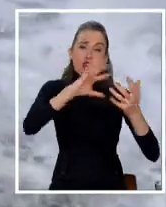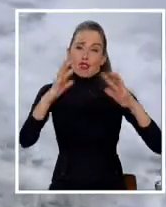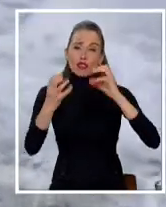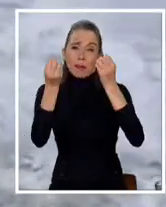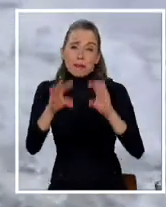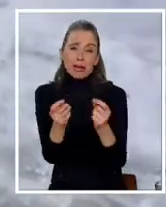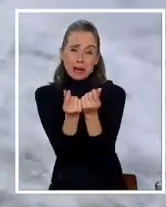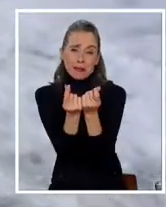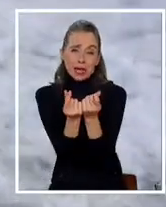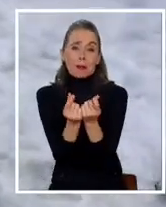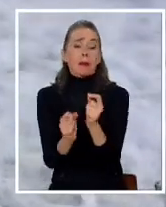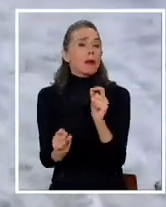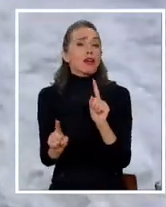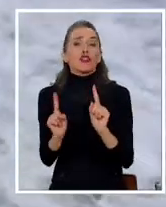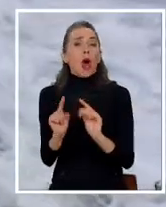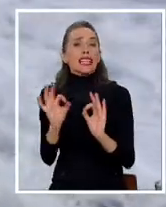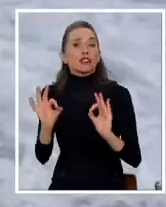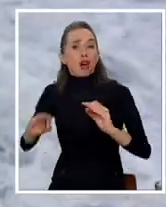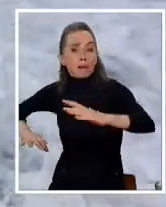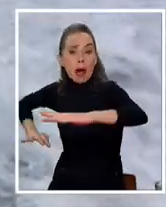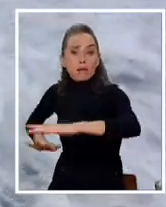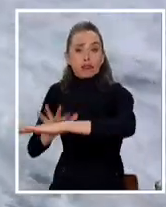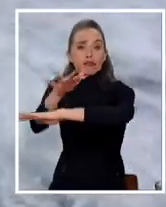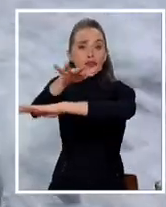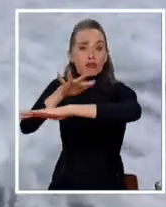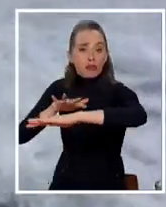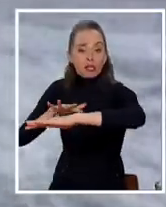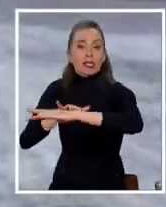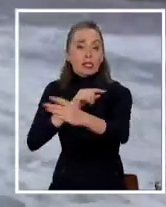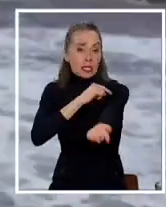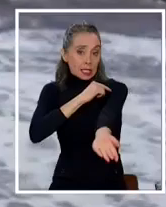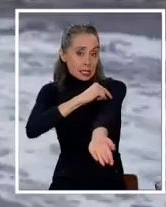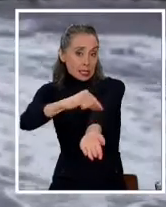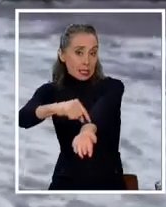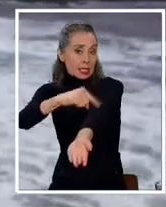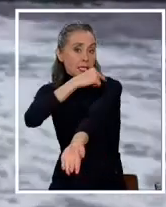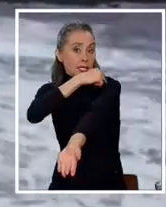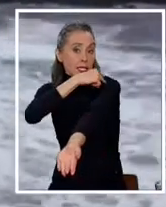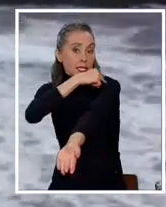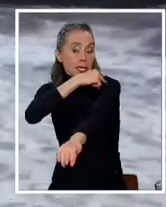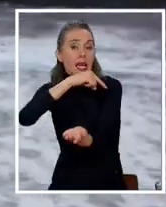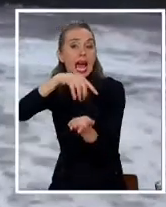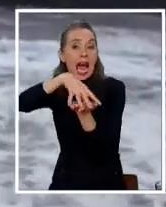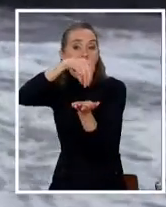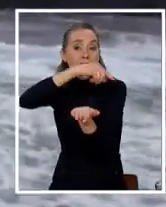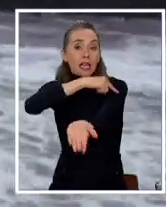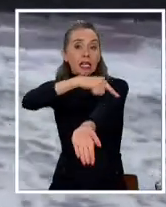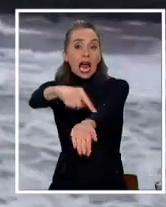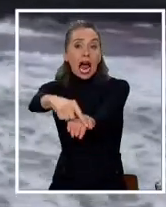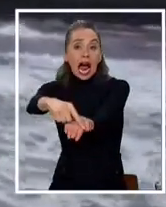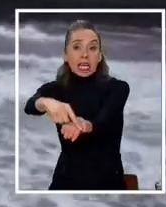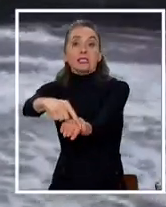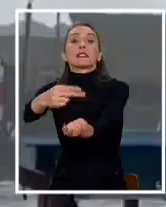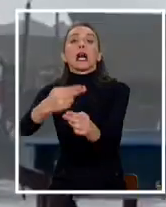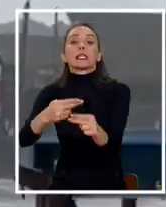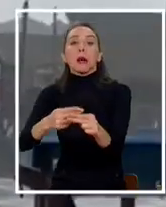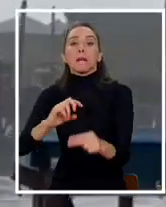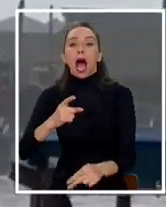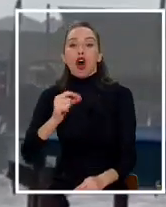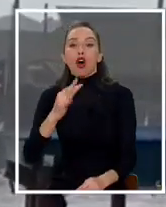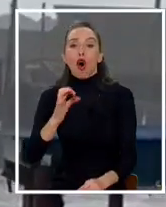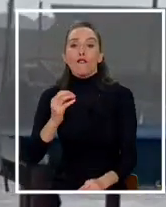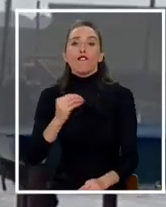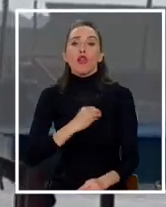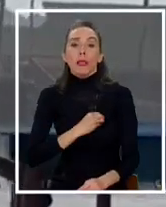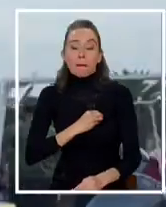de marejadas anormales registrado también en la parte continental, desde Arica al Golfo de Penas. Afortunadamente, las